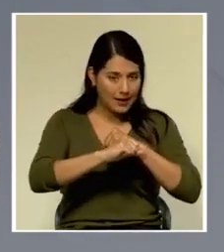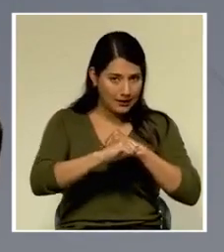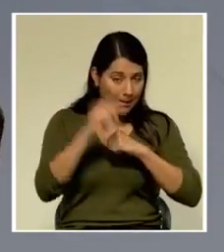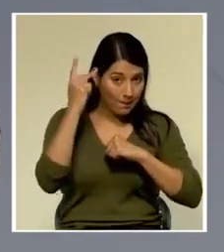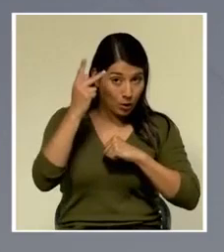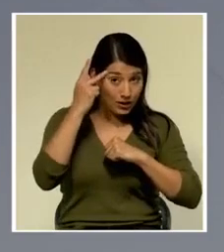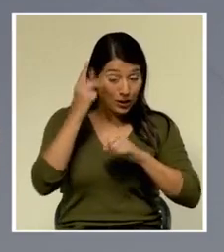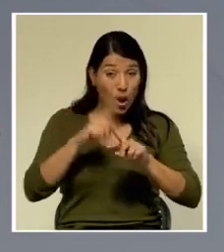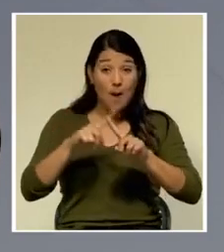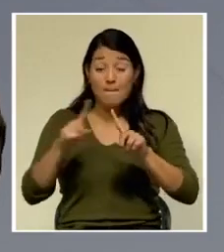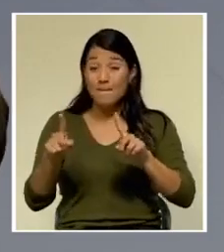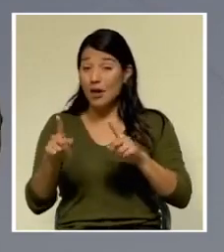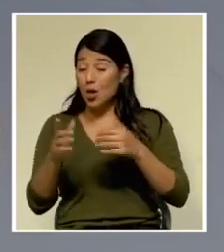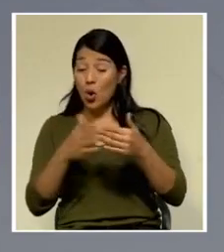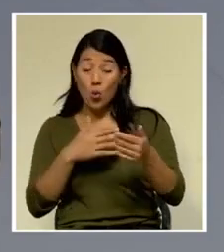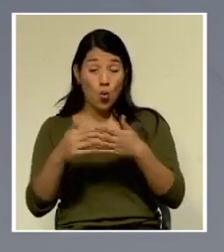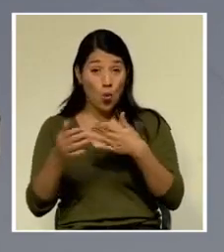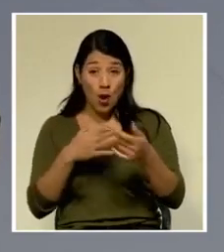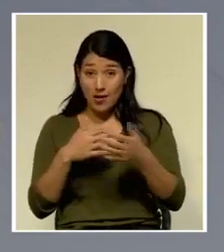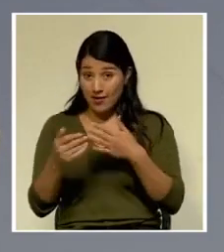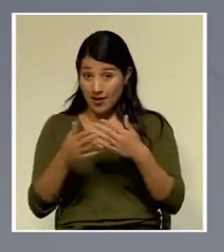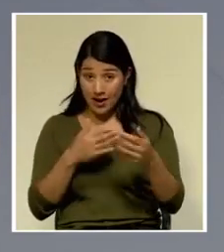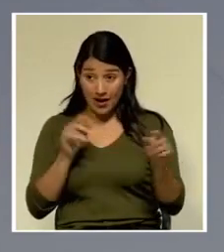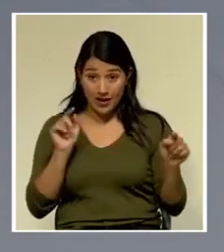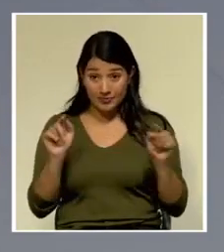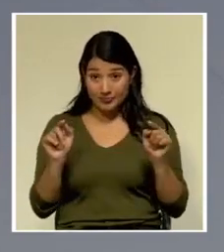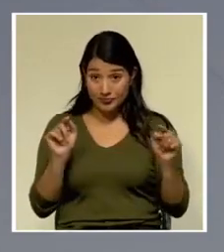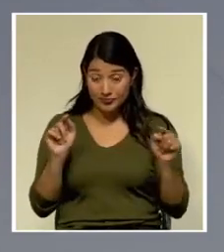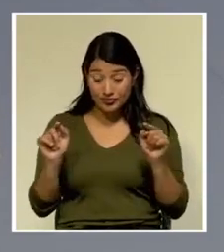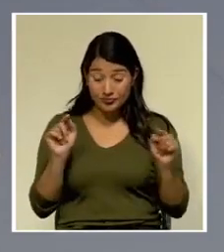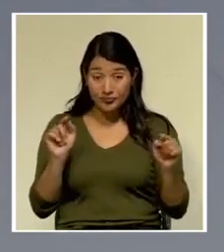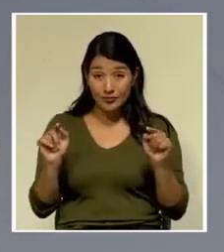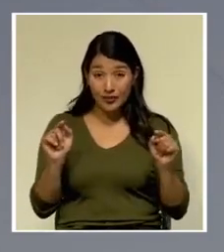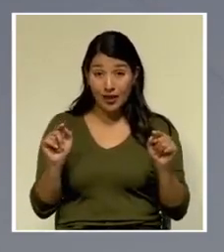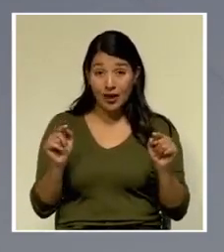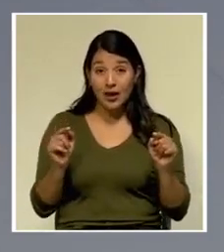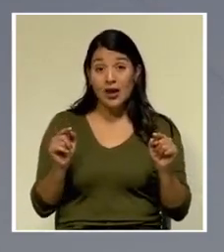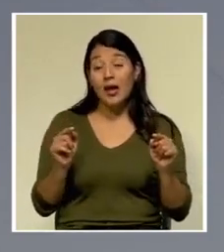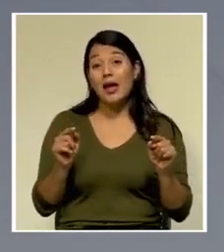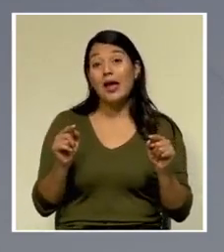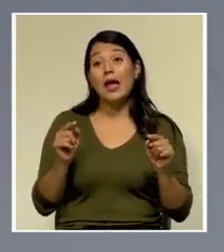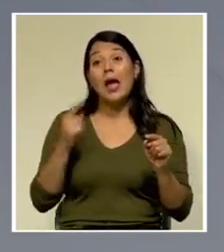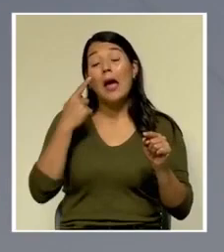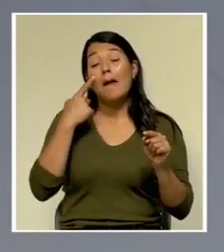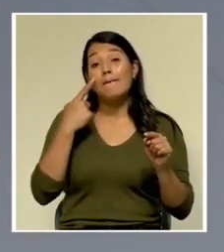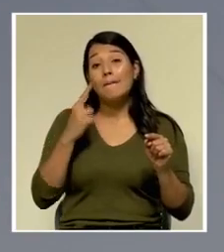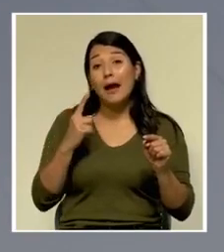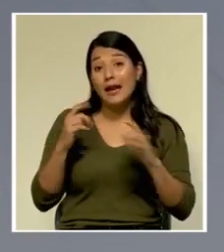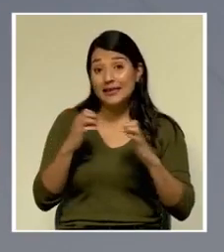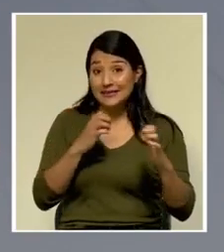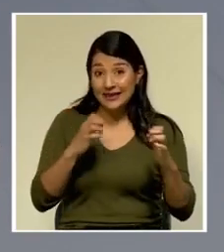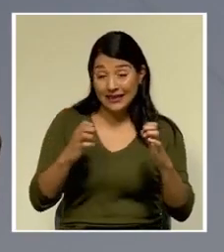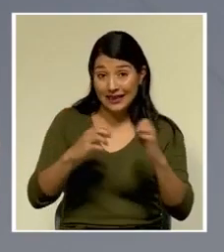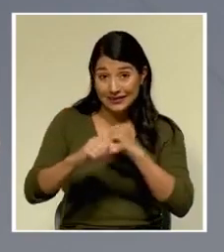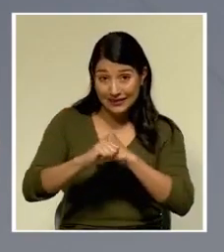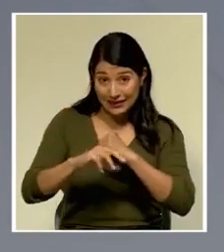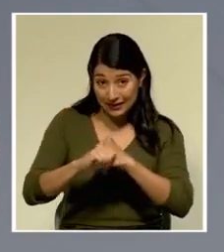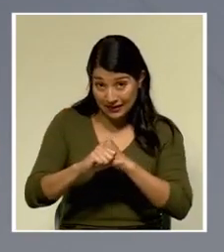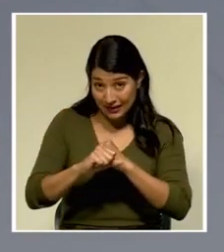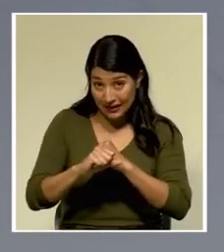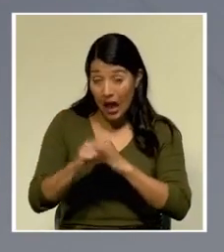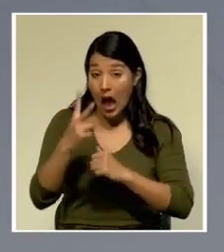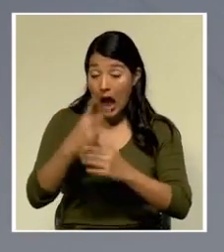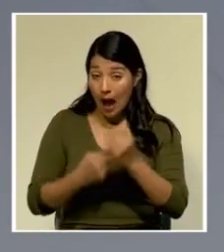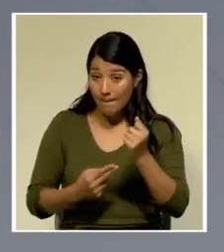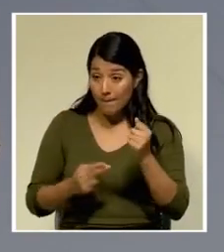los dos comandos de campaña o tomadores de decisiones en las estrategias de campaña de ambas candidaturas deberían desde